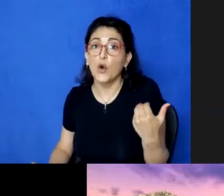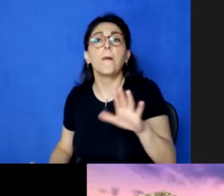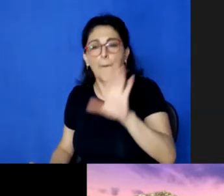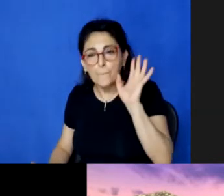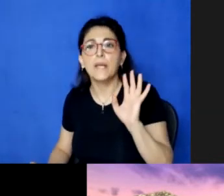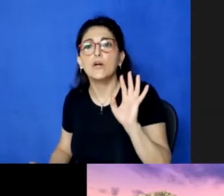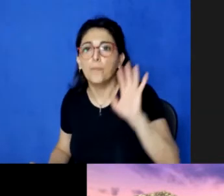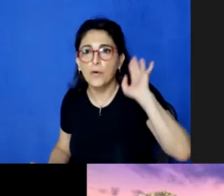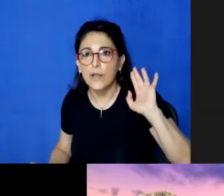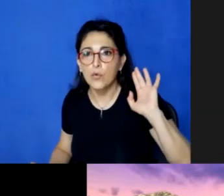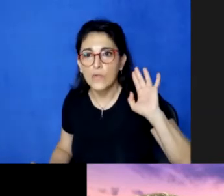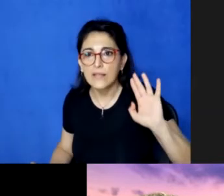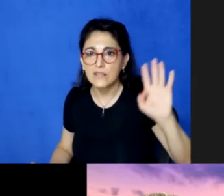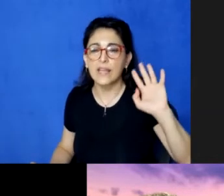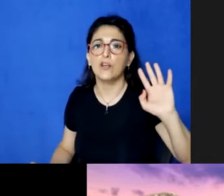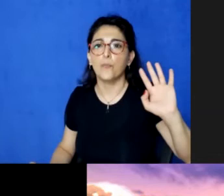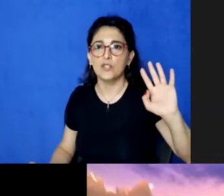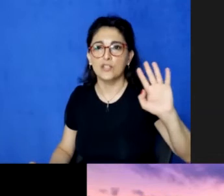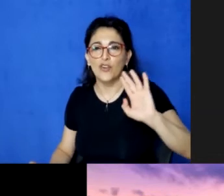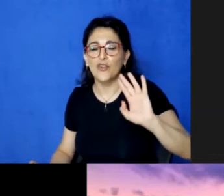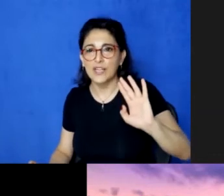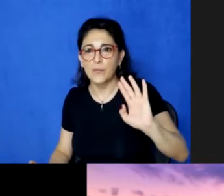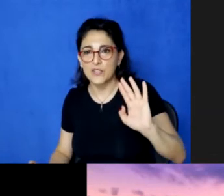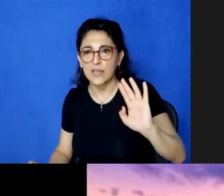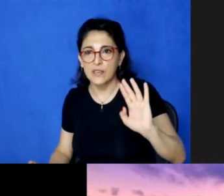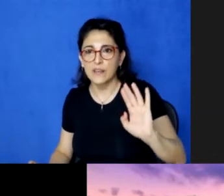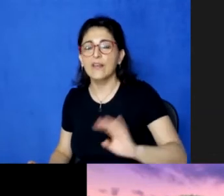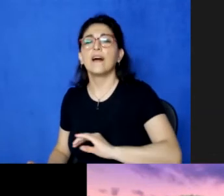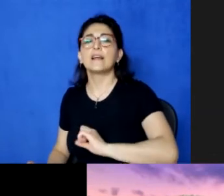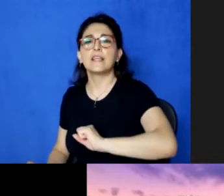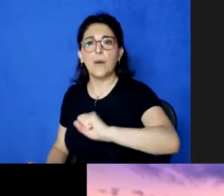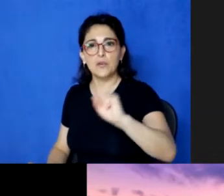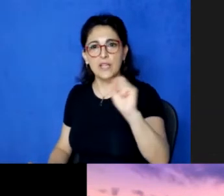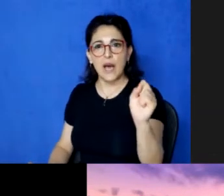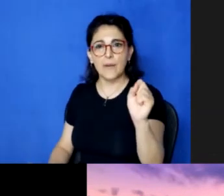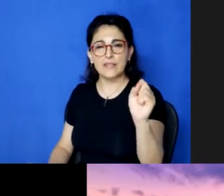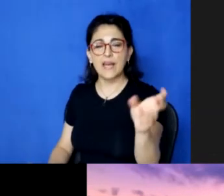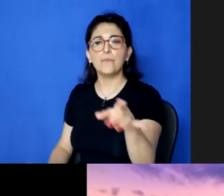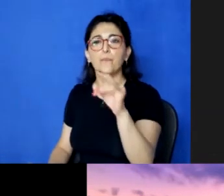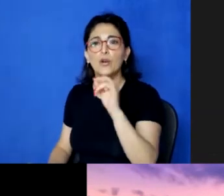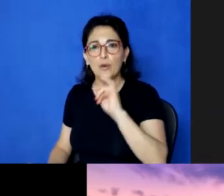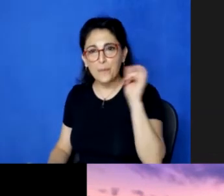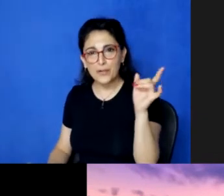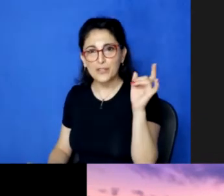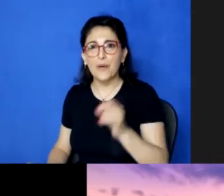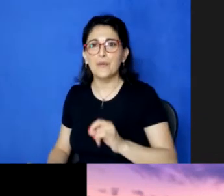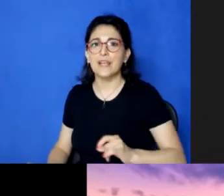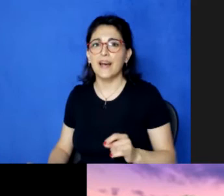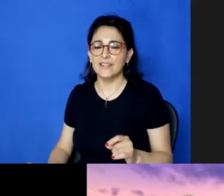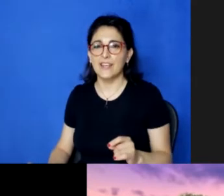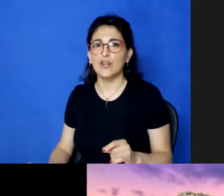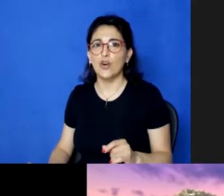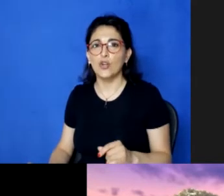o no, pero por las dudas, los proyectos los tenemos ahí, así que vamos a avanzar. Por lo pronto vamos